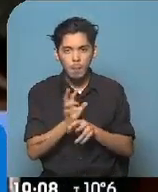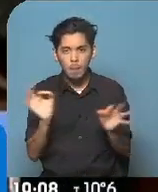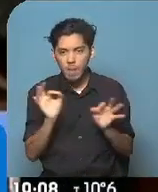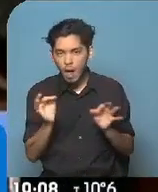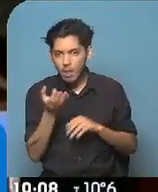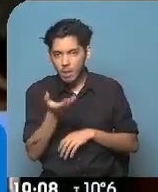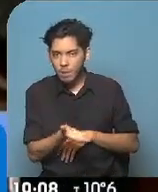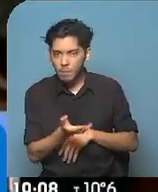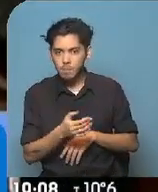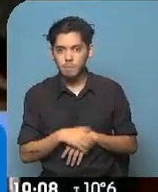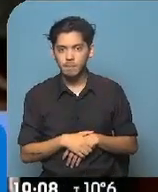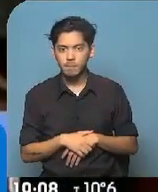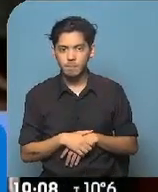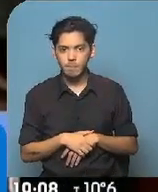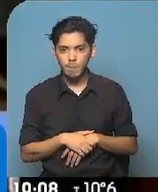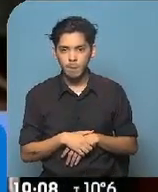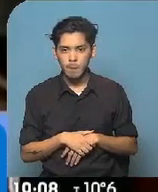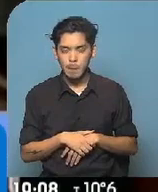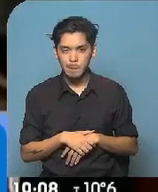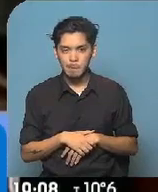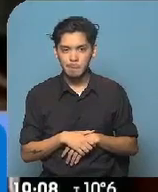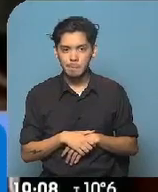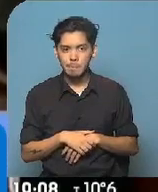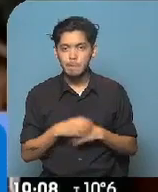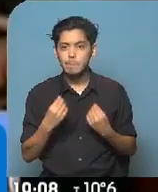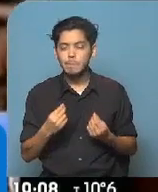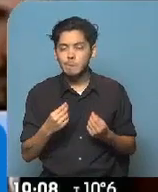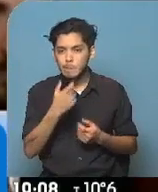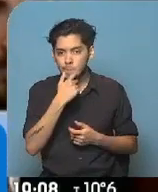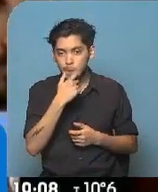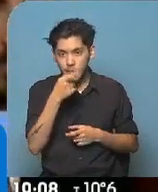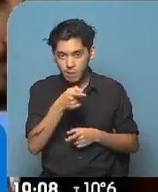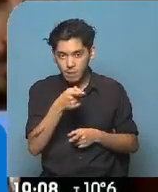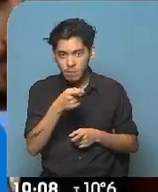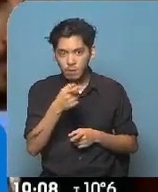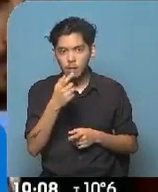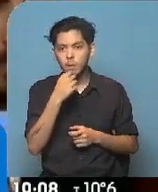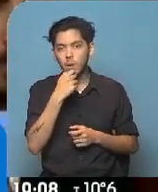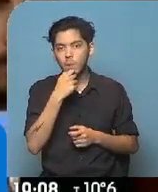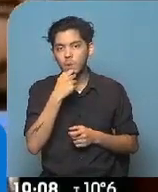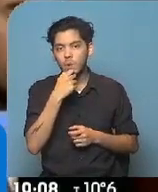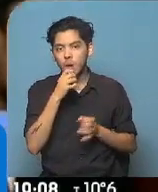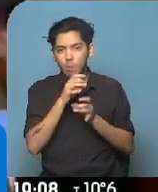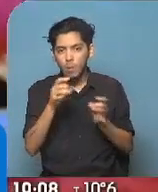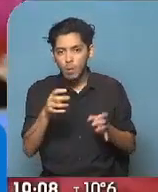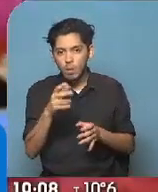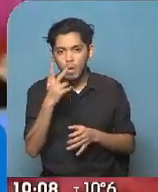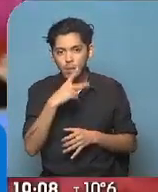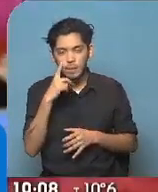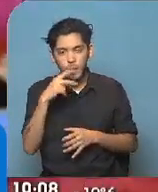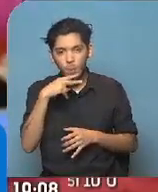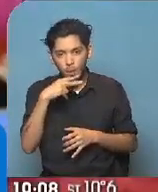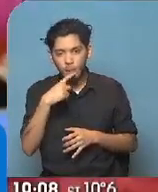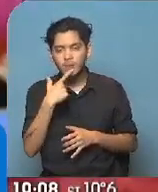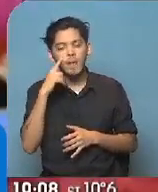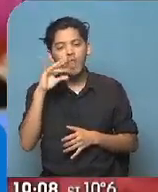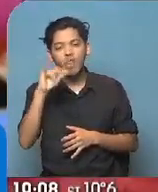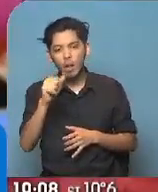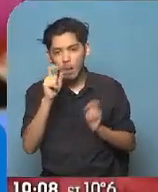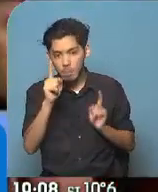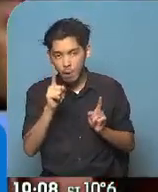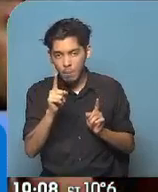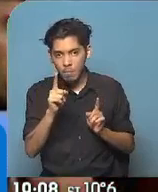de nada porque el profiláctico y virus del sida escúchenme el virus del sida